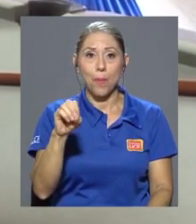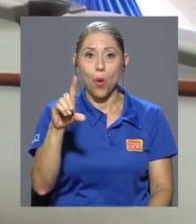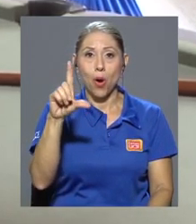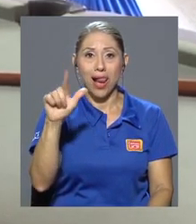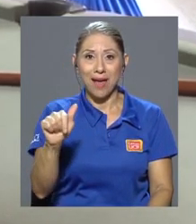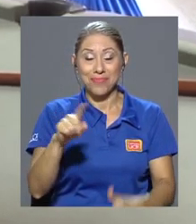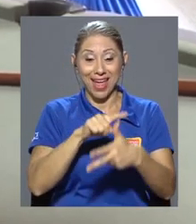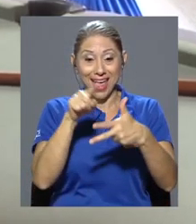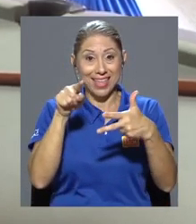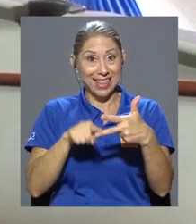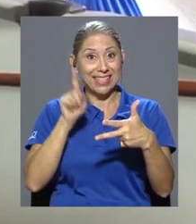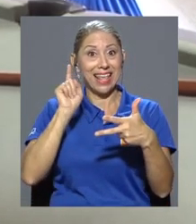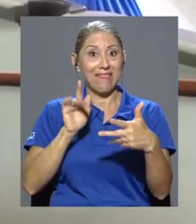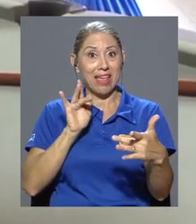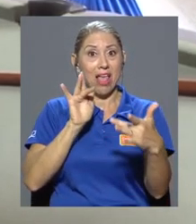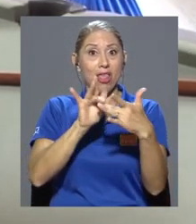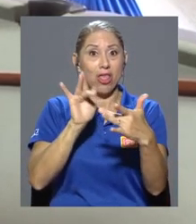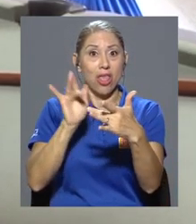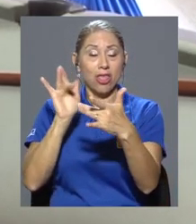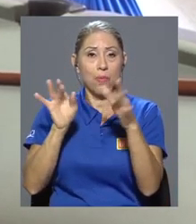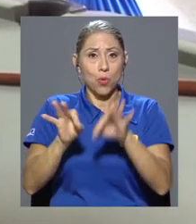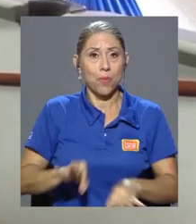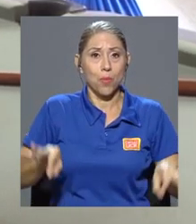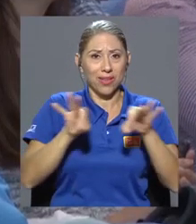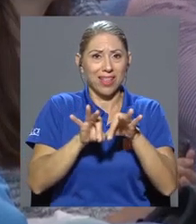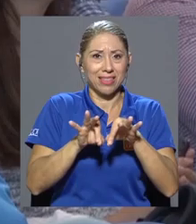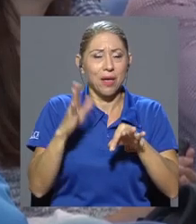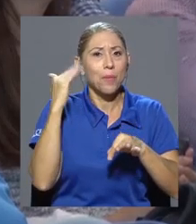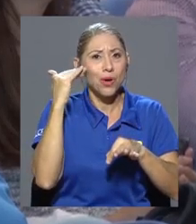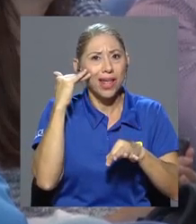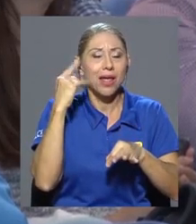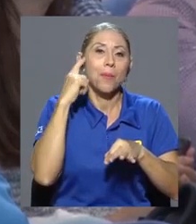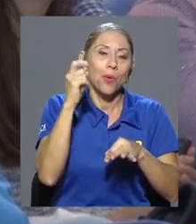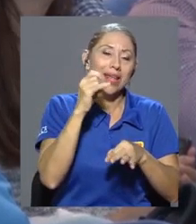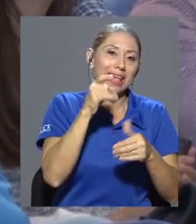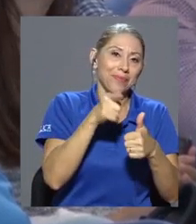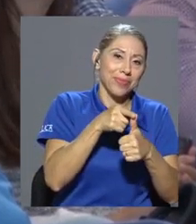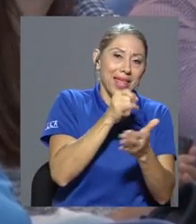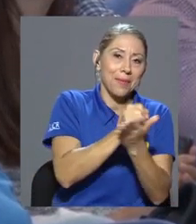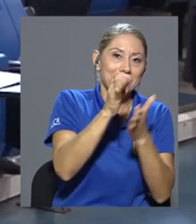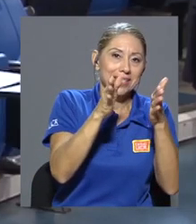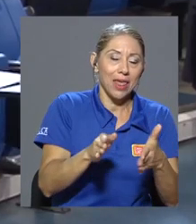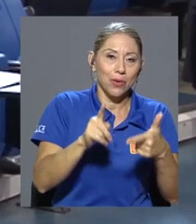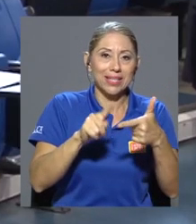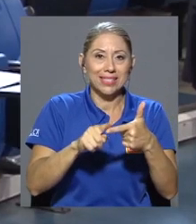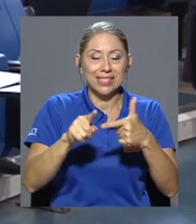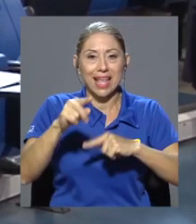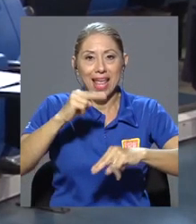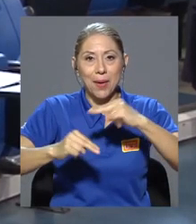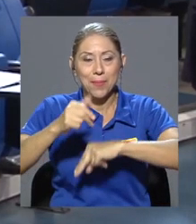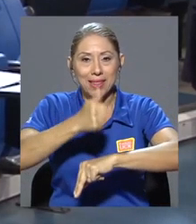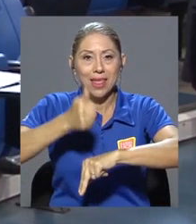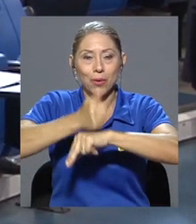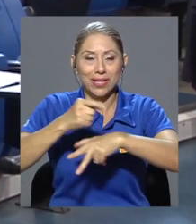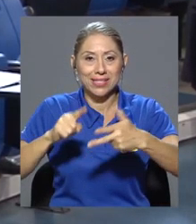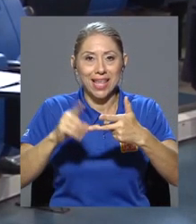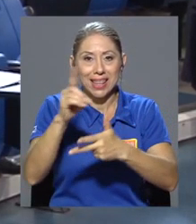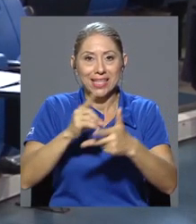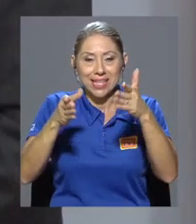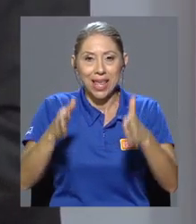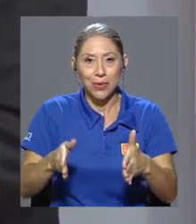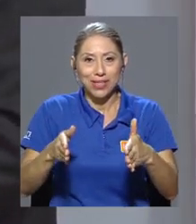que en este caso para la universidad es importante porque son los investigadores con los emprendedores y con diseñadores. La actividad tuvo